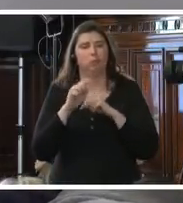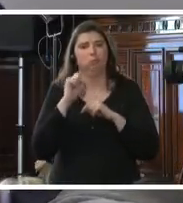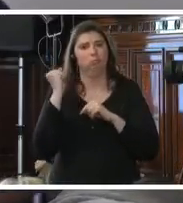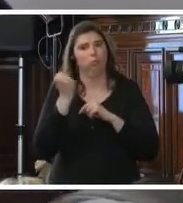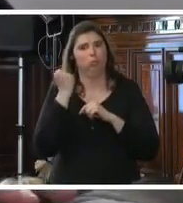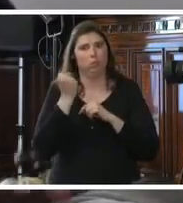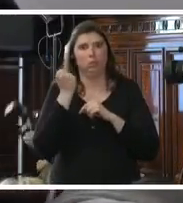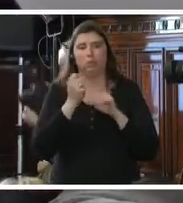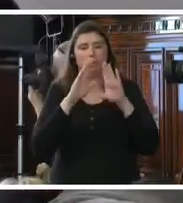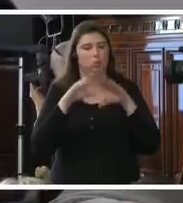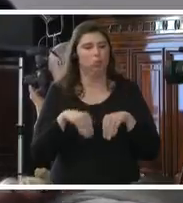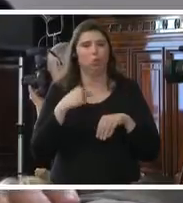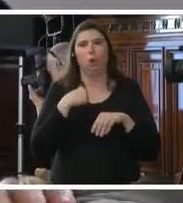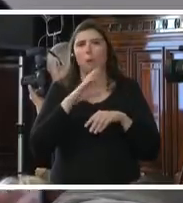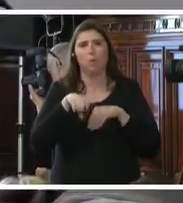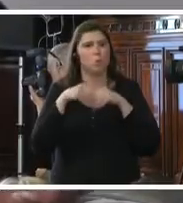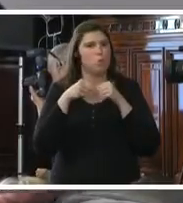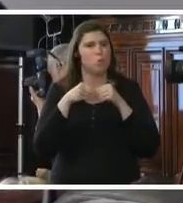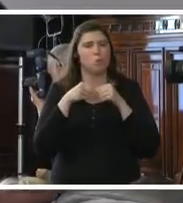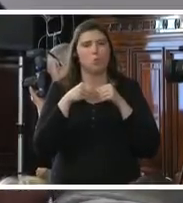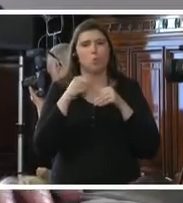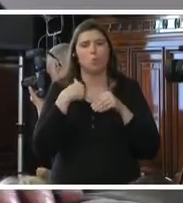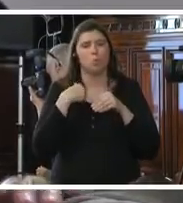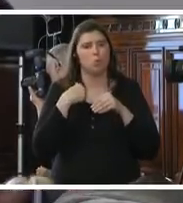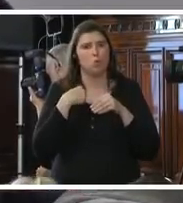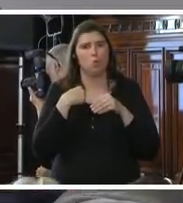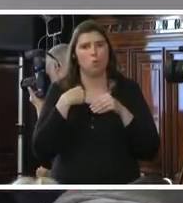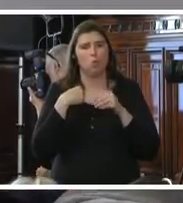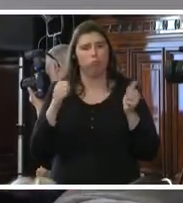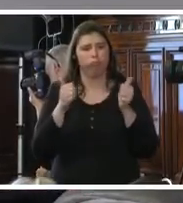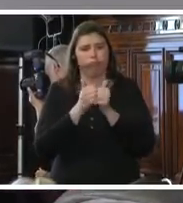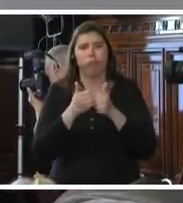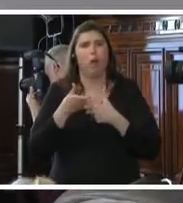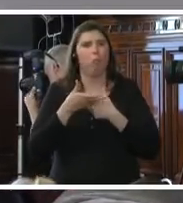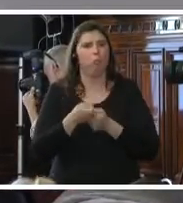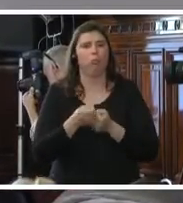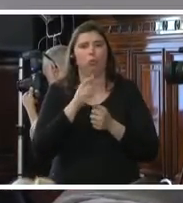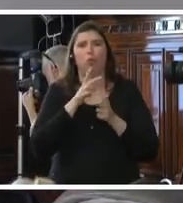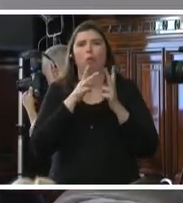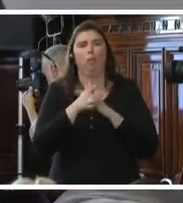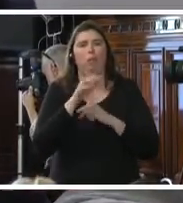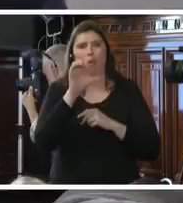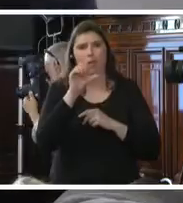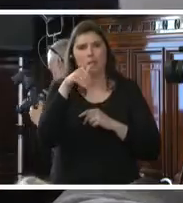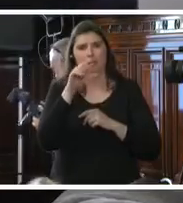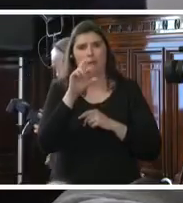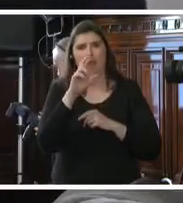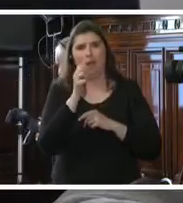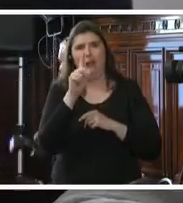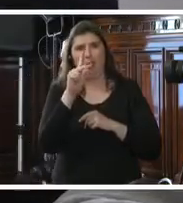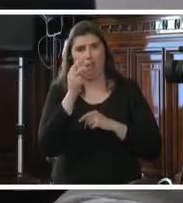de Esmeralda. La presidenta es también relatora para derechos de mujeres y